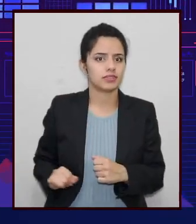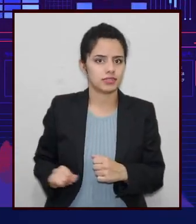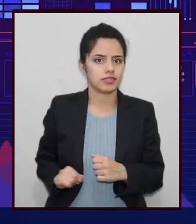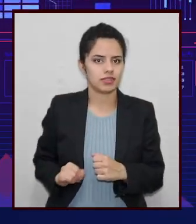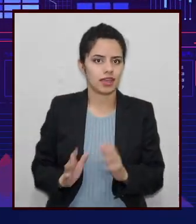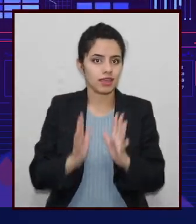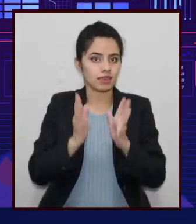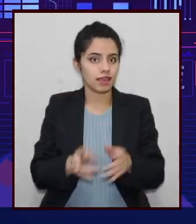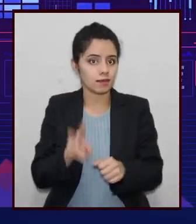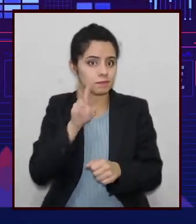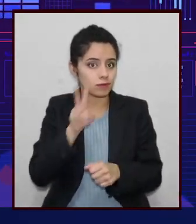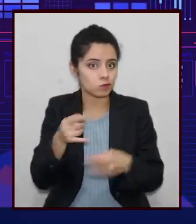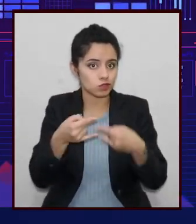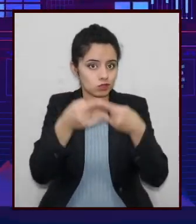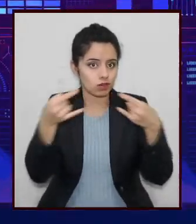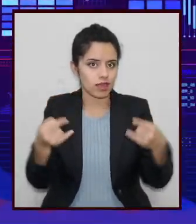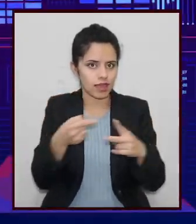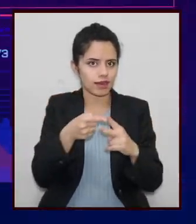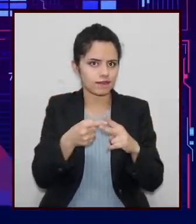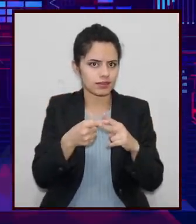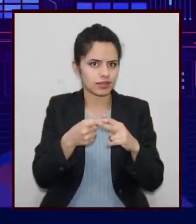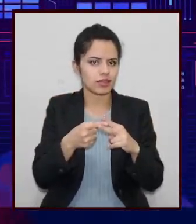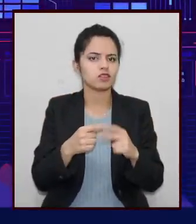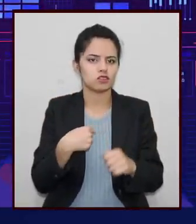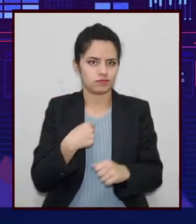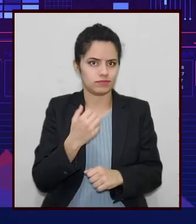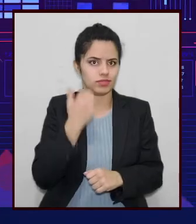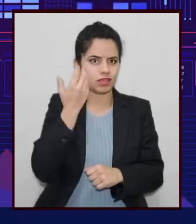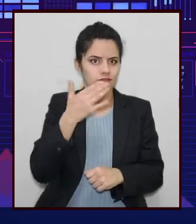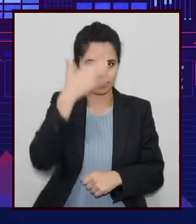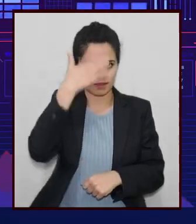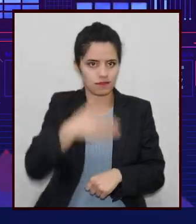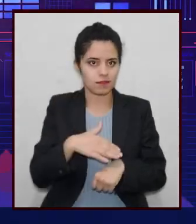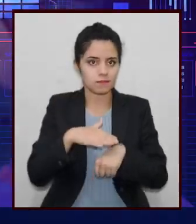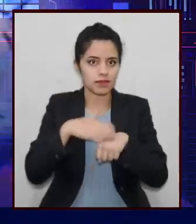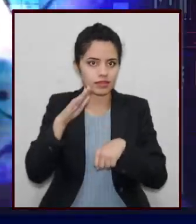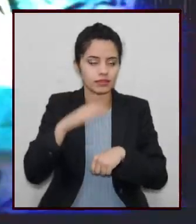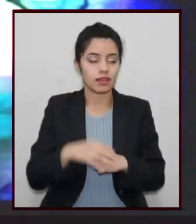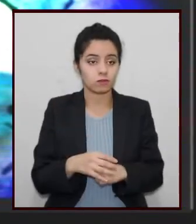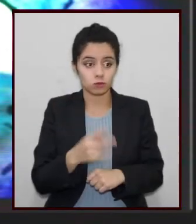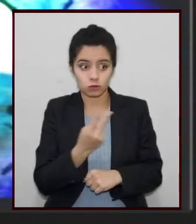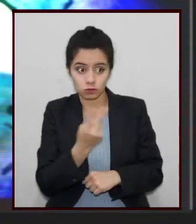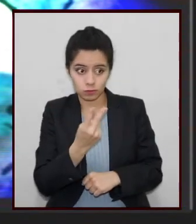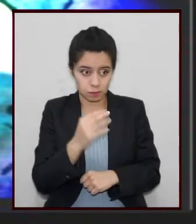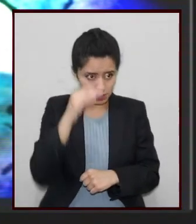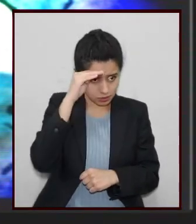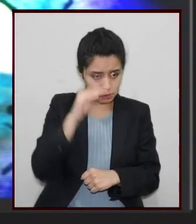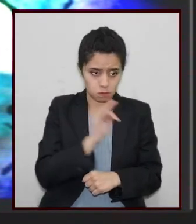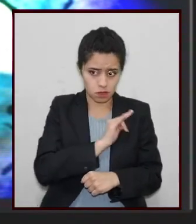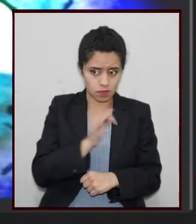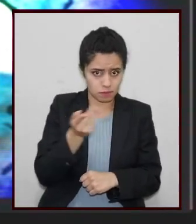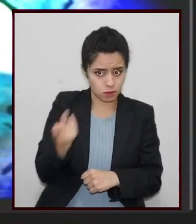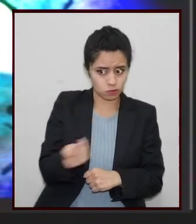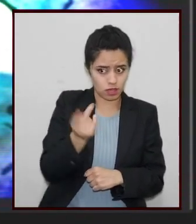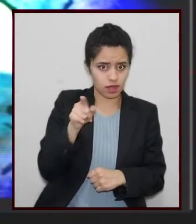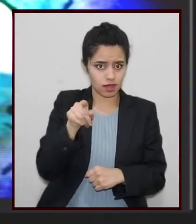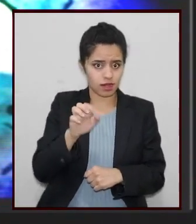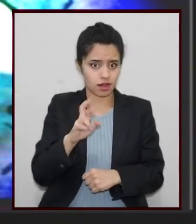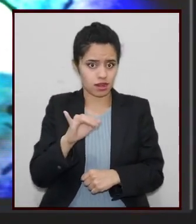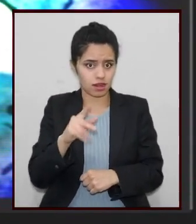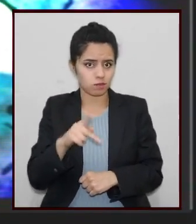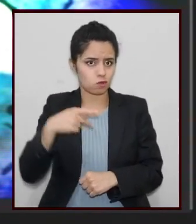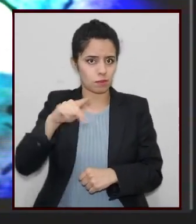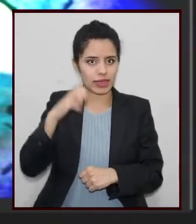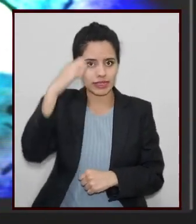vimos la historia de esta herramienta, como que me entraron ganas de saber más. Entonces, ¿qué les parece, Axel y Gaby, si le preguntamos a Eric McDonald sobre su experiencia